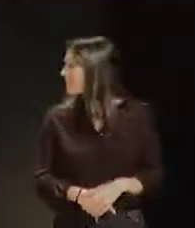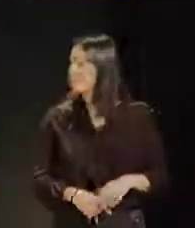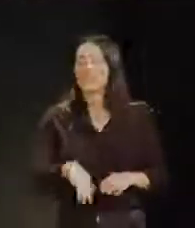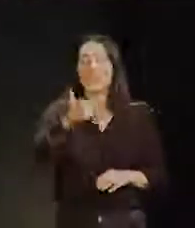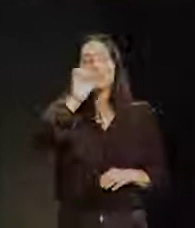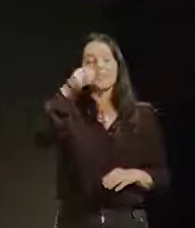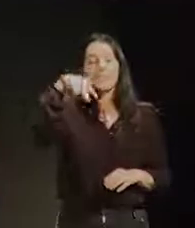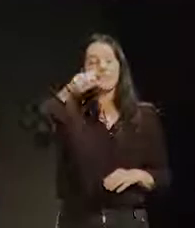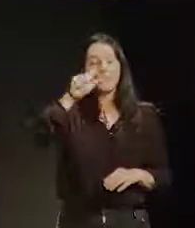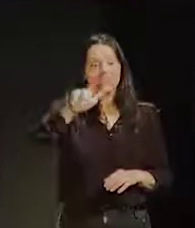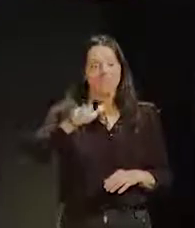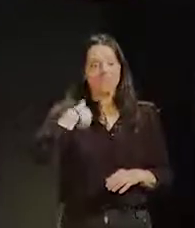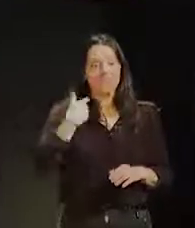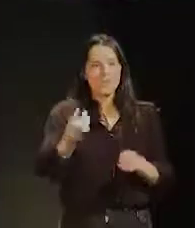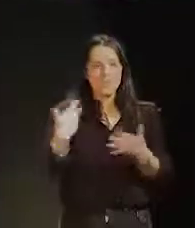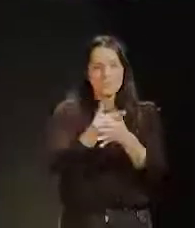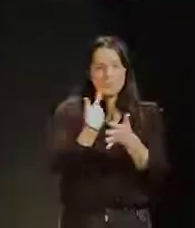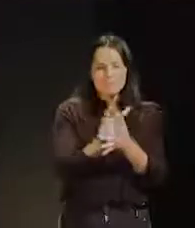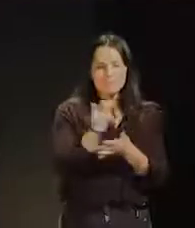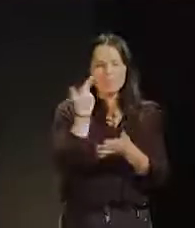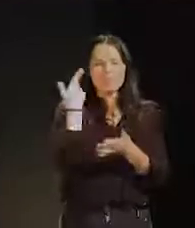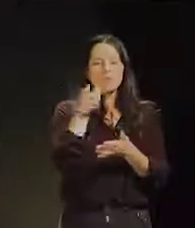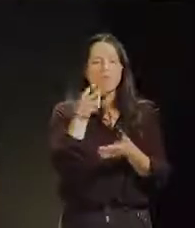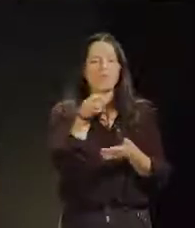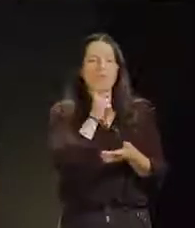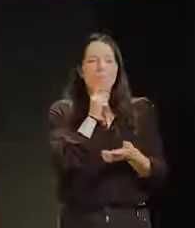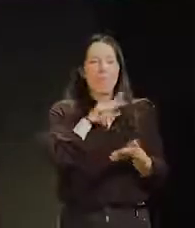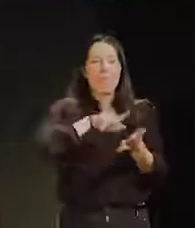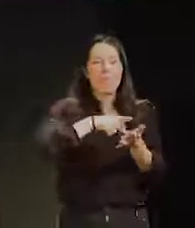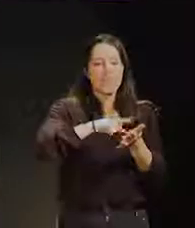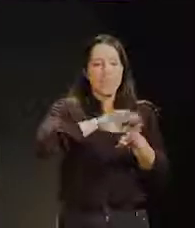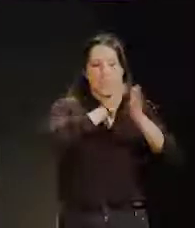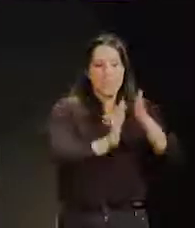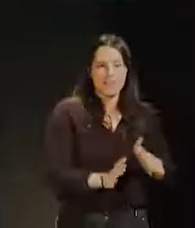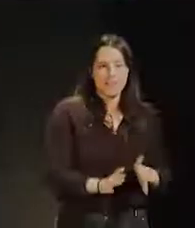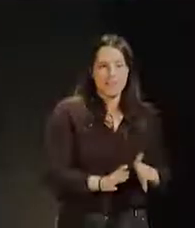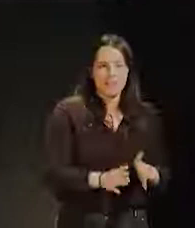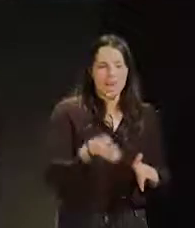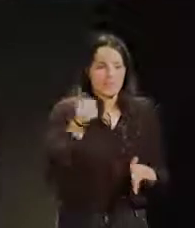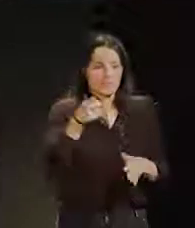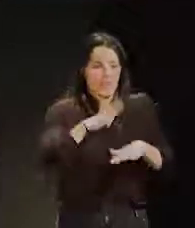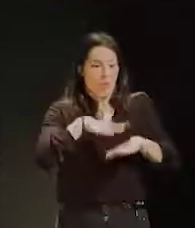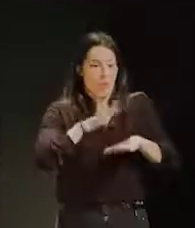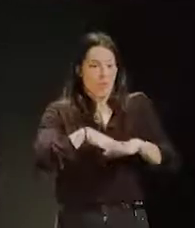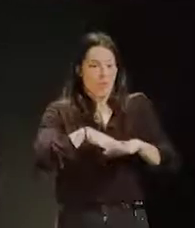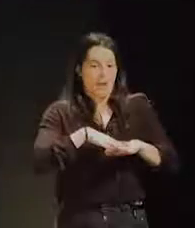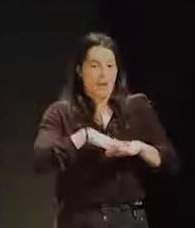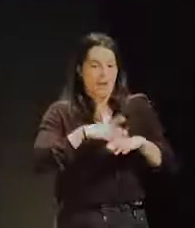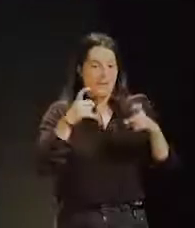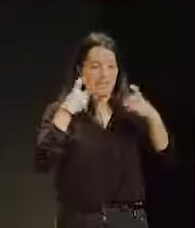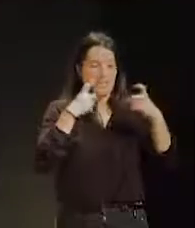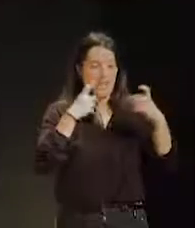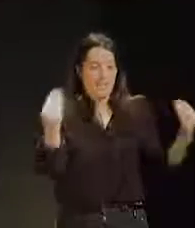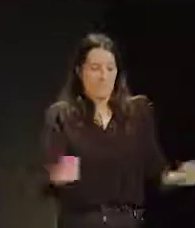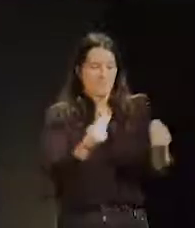Janel, ¿qué nos cuentas tú? ¿Cómo pasaste de esa danzaterapia que en teoría era solo para tratar de mejorar tu